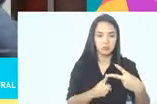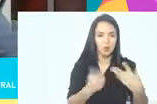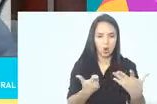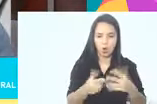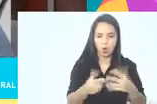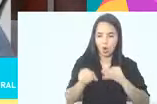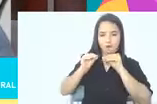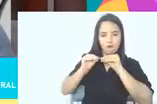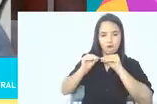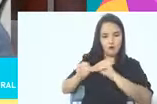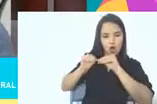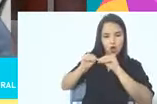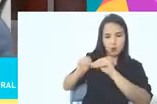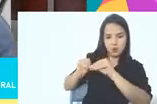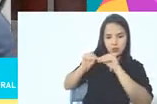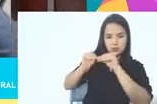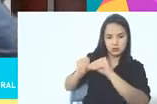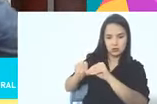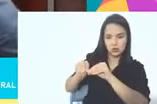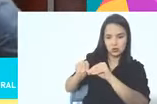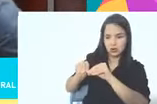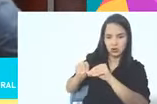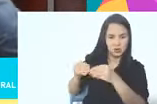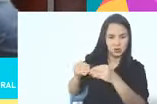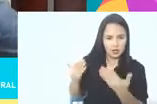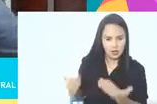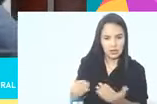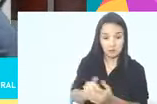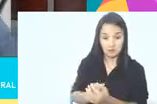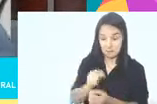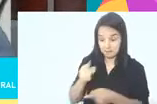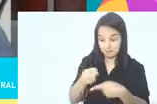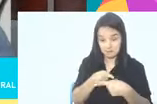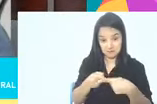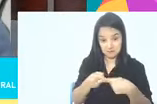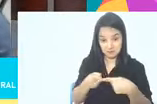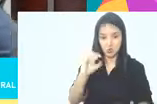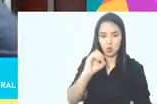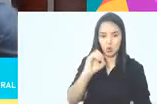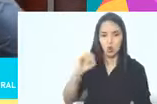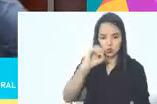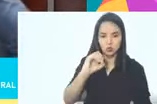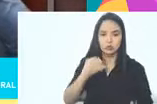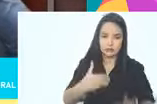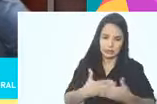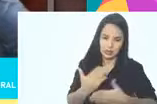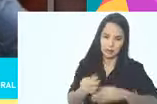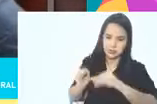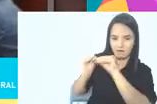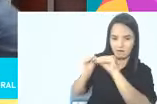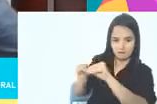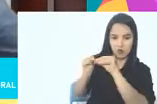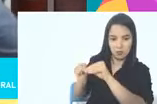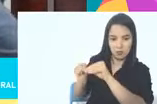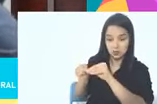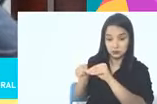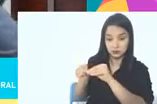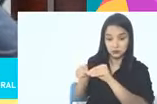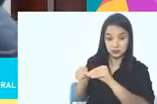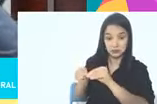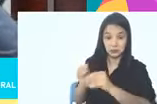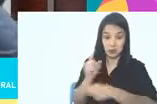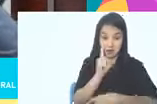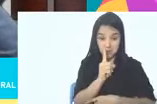que tiene como suscriptores de esta página, podamos llegar a mucha más gente que pertenece al